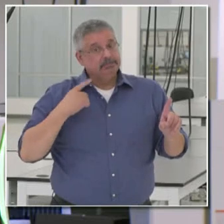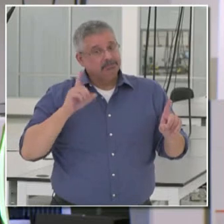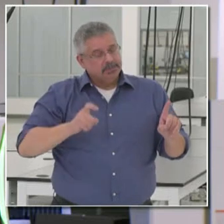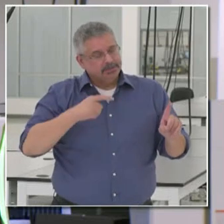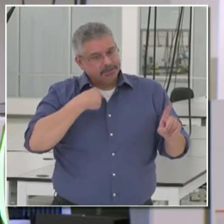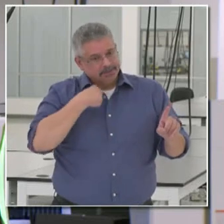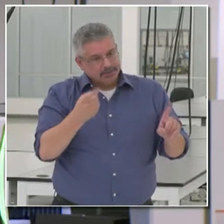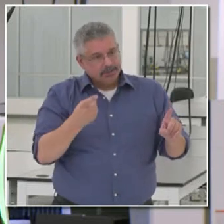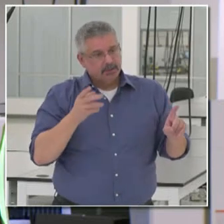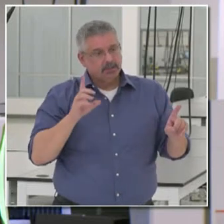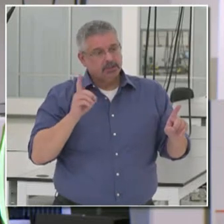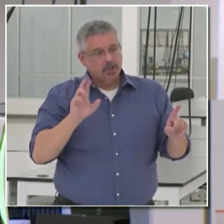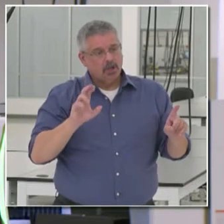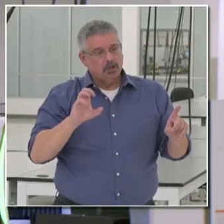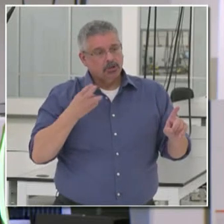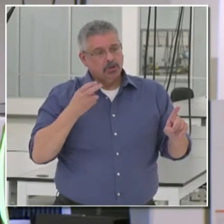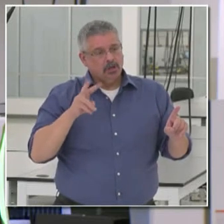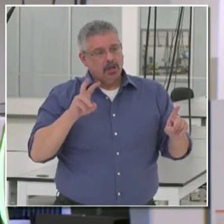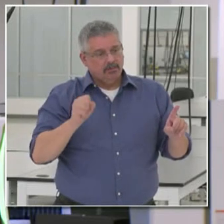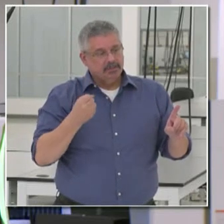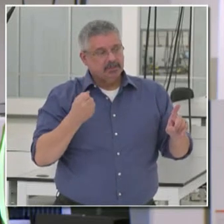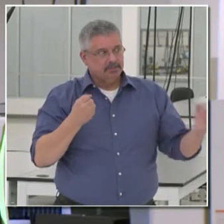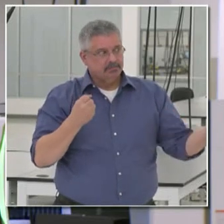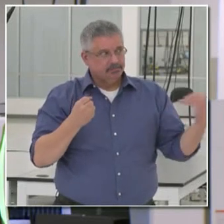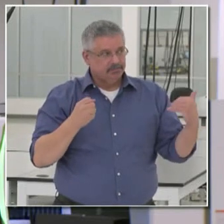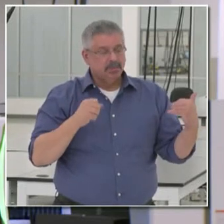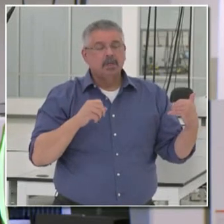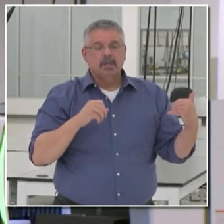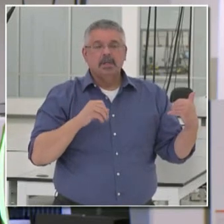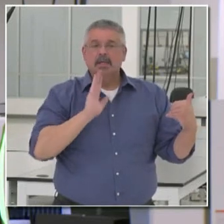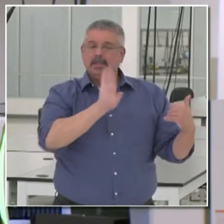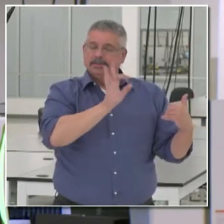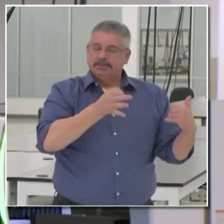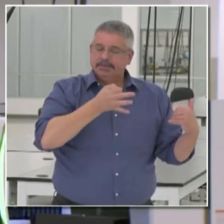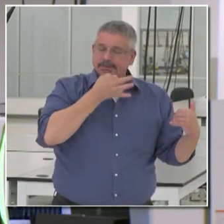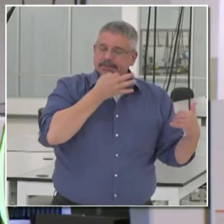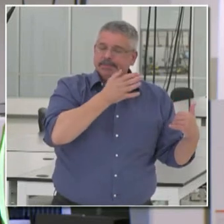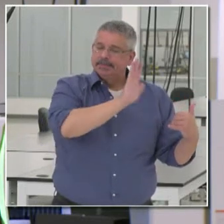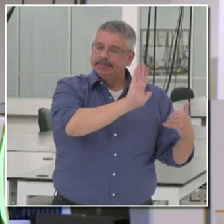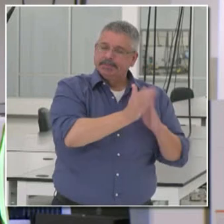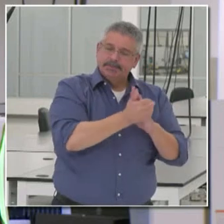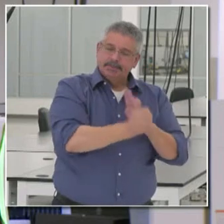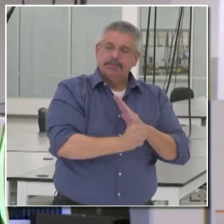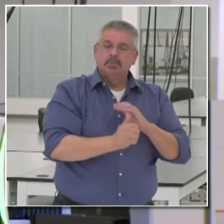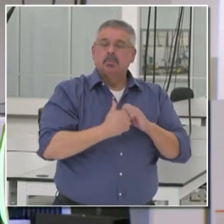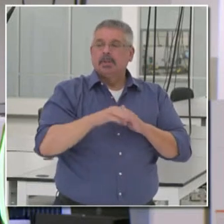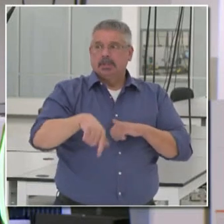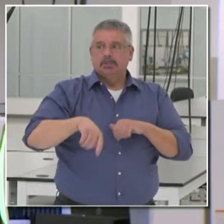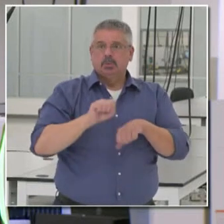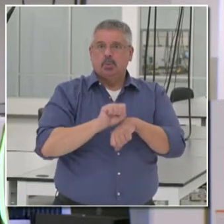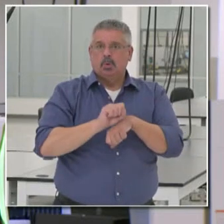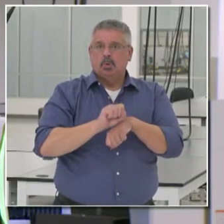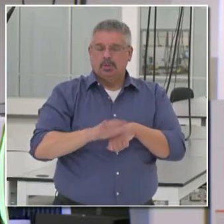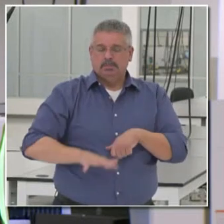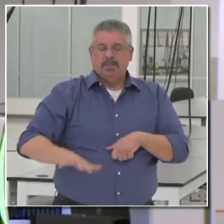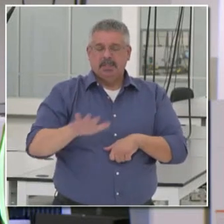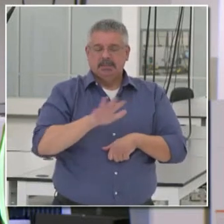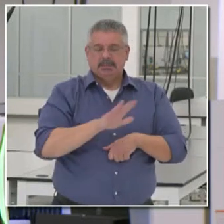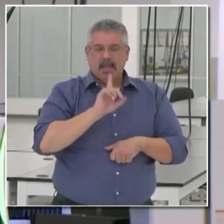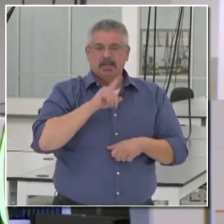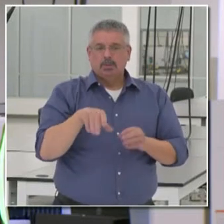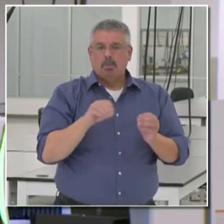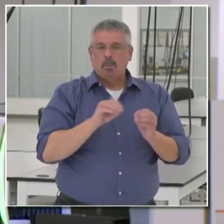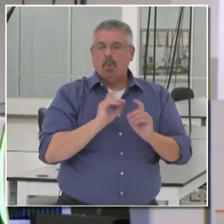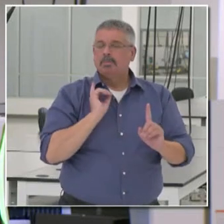me fallaría si no mencionaría al doctor sabes y si no le pediría que viniera de nuevo aquí por su pericia con su equipo de trabajo en este